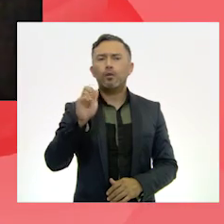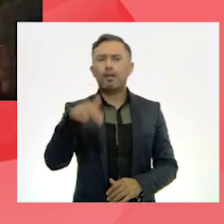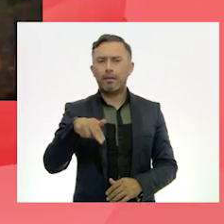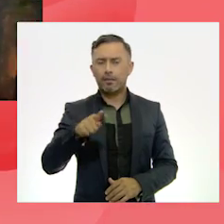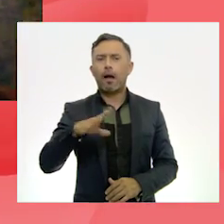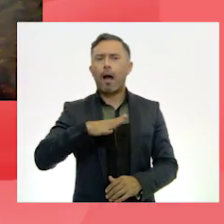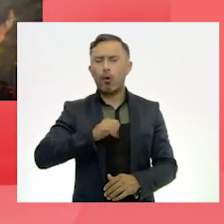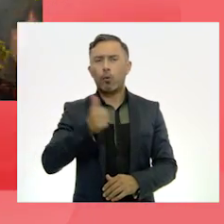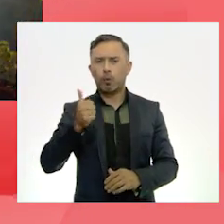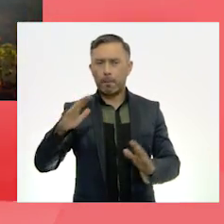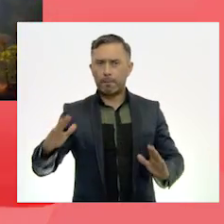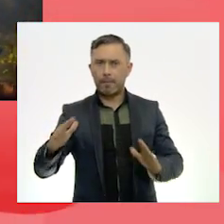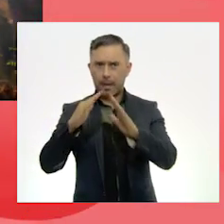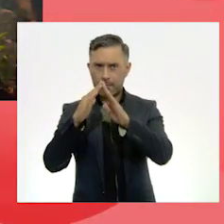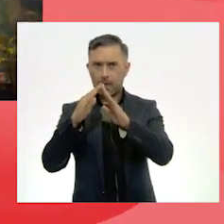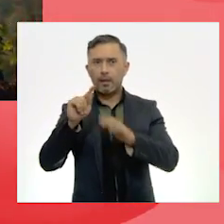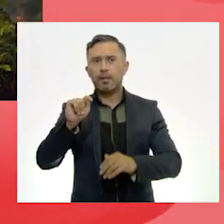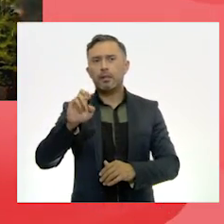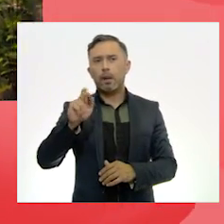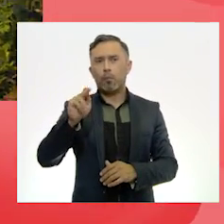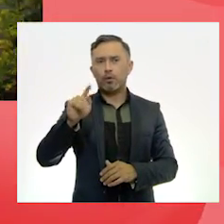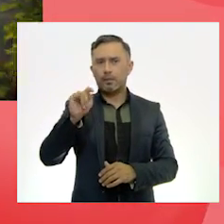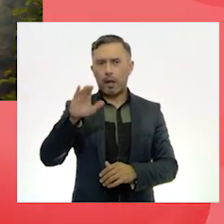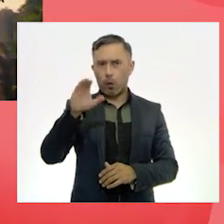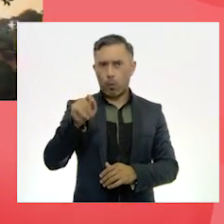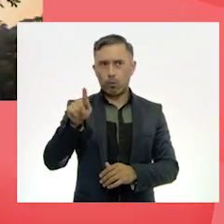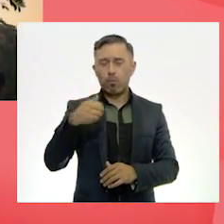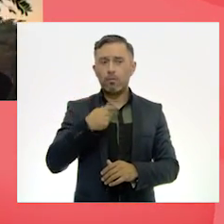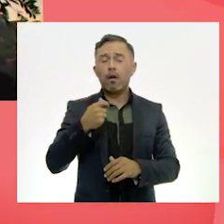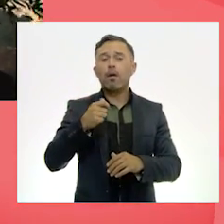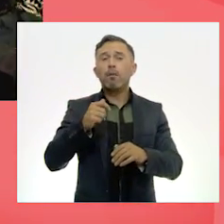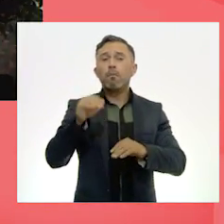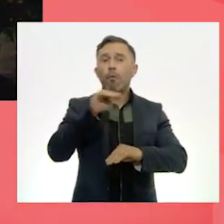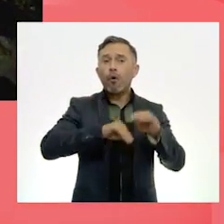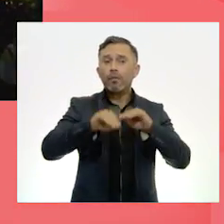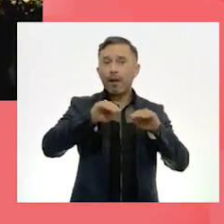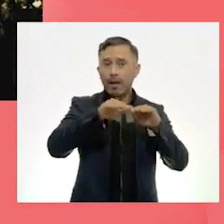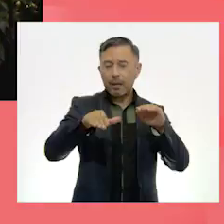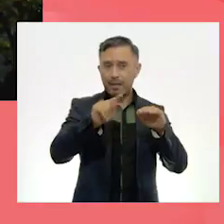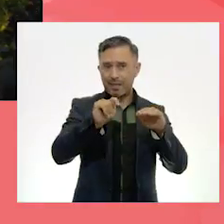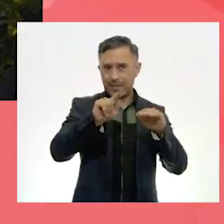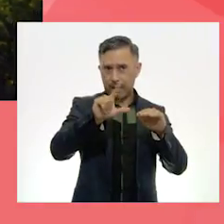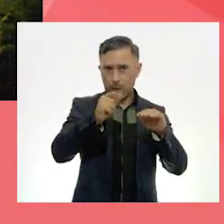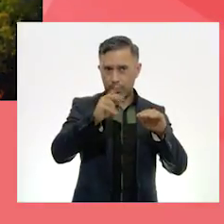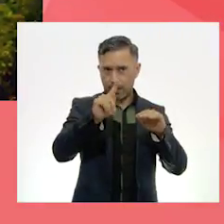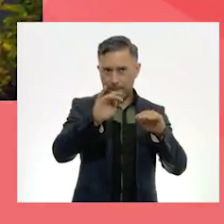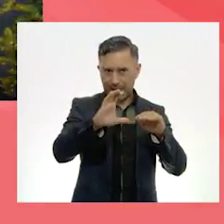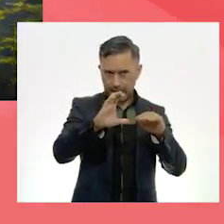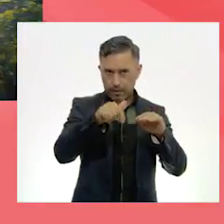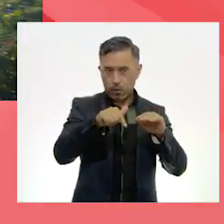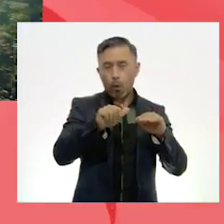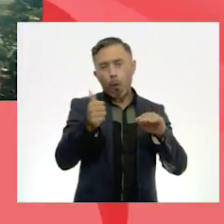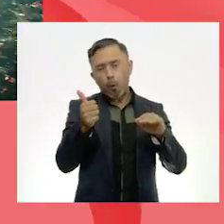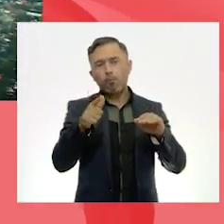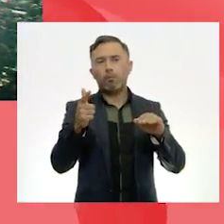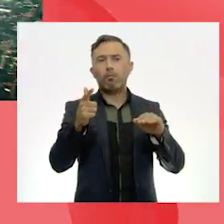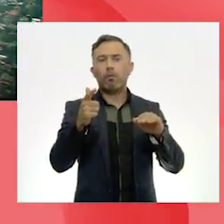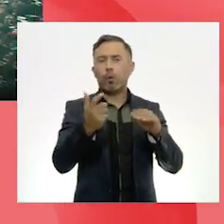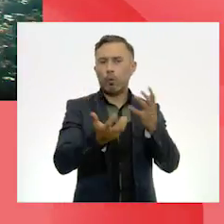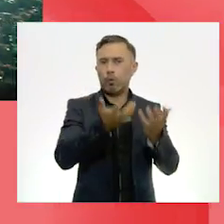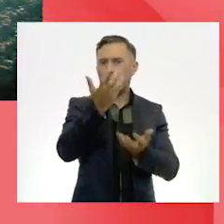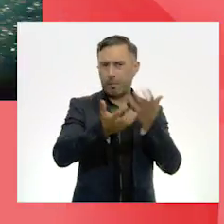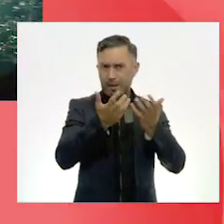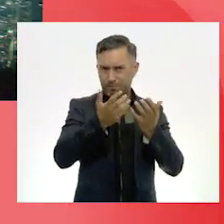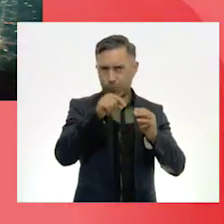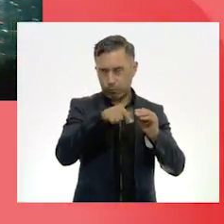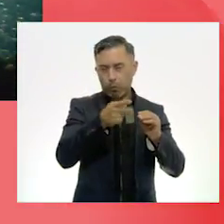del Teposteco, exactamente en uno de los peñones que forman el Cerro de Tlahuiltepec o Cerro de la Lumbre.